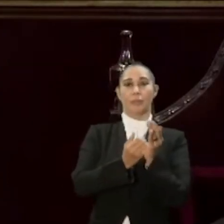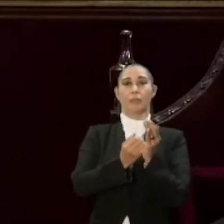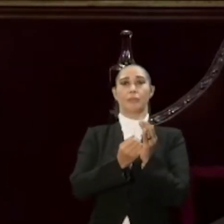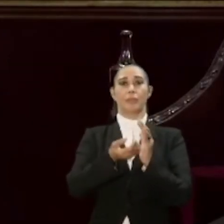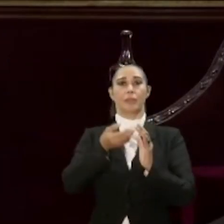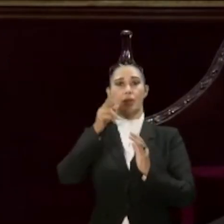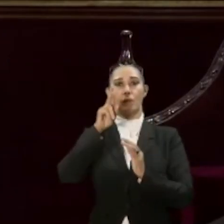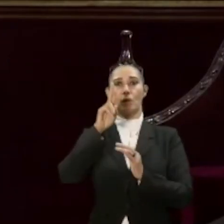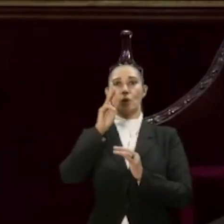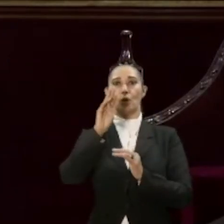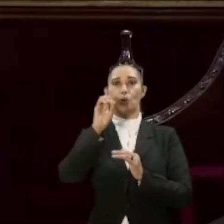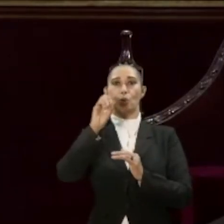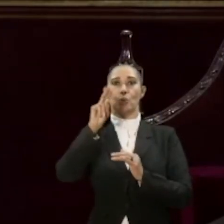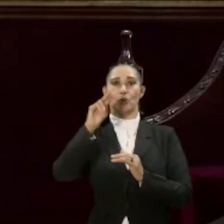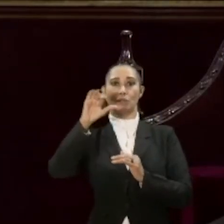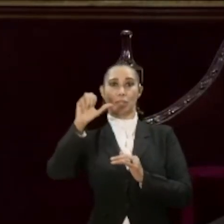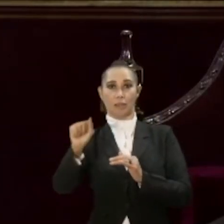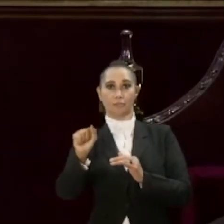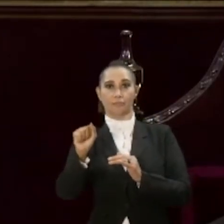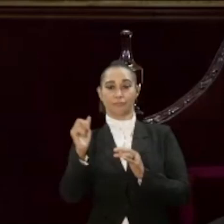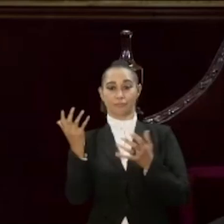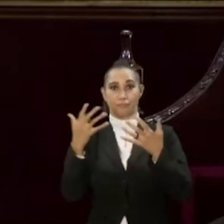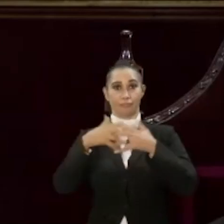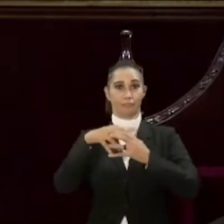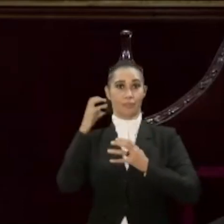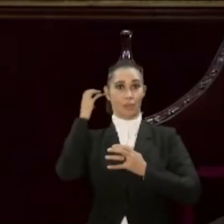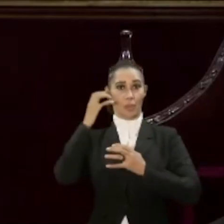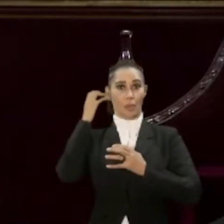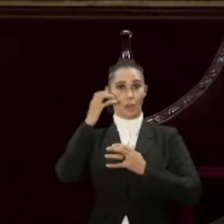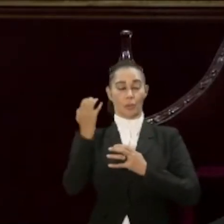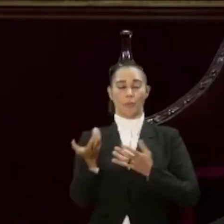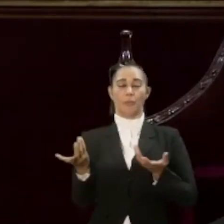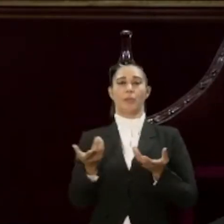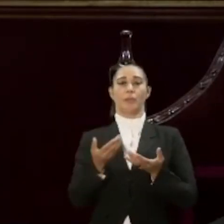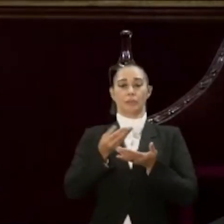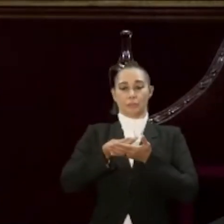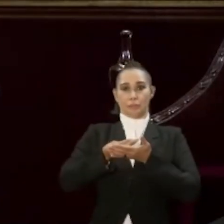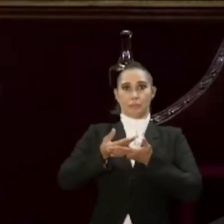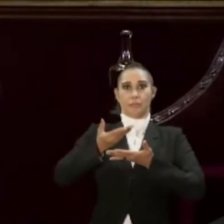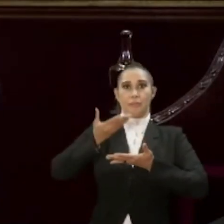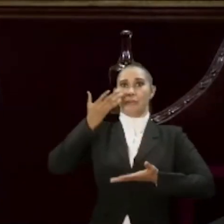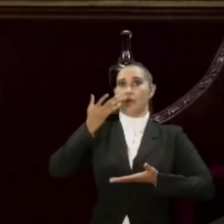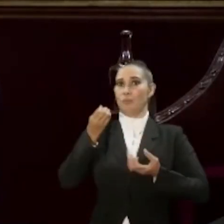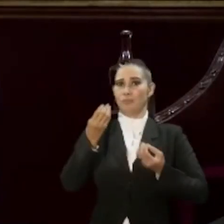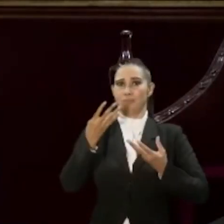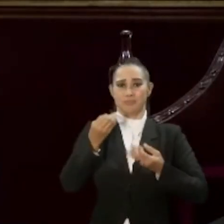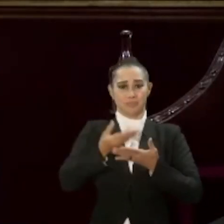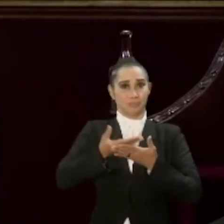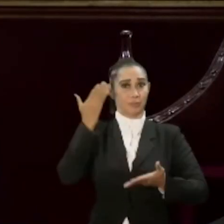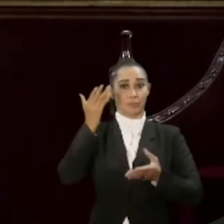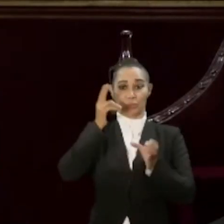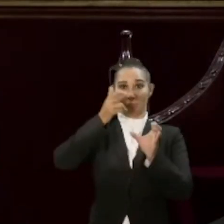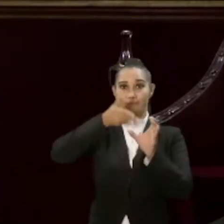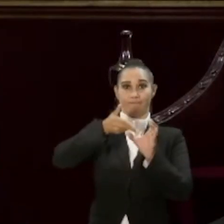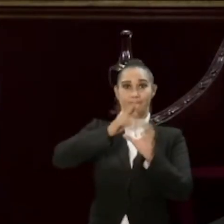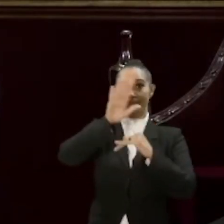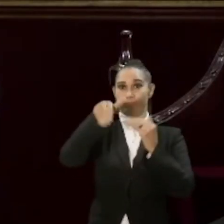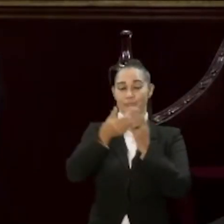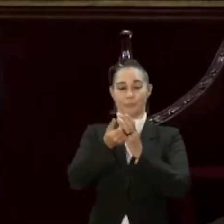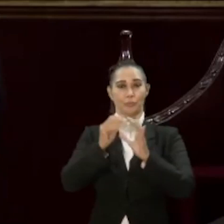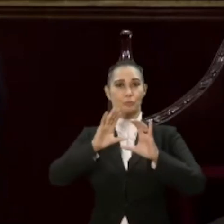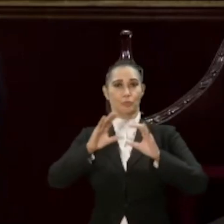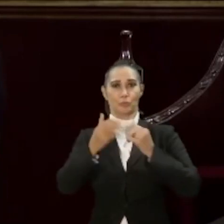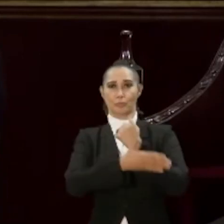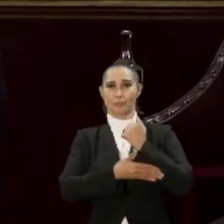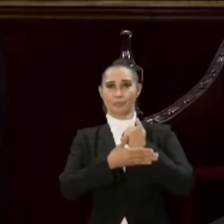Rusia hacia los países de la Unión Europea que terminó generando una subida histórica del precio internacional del combustible.